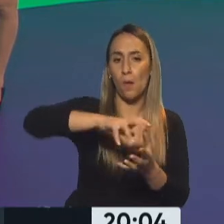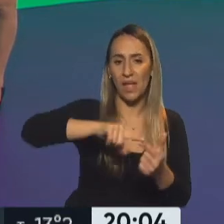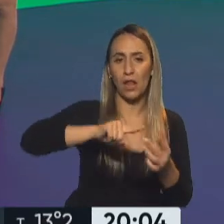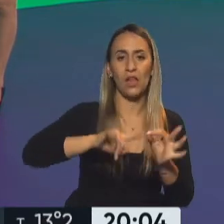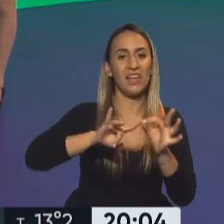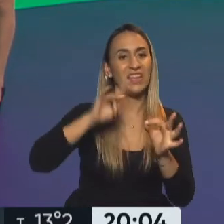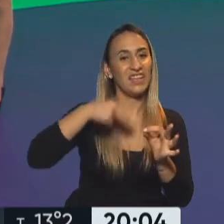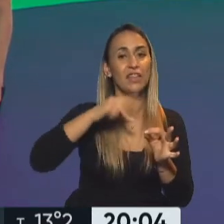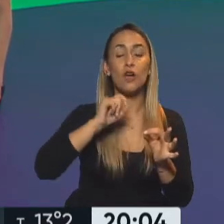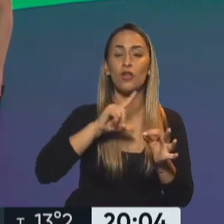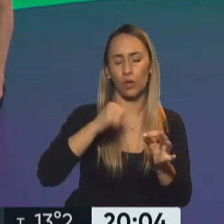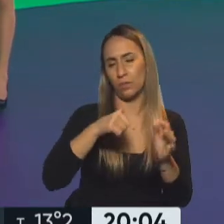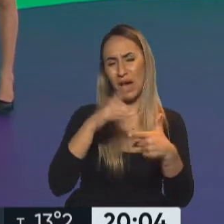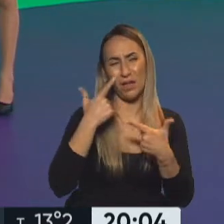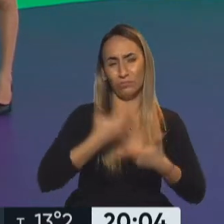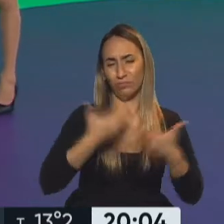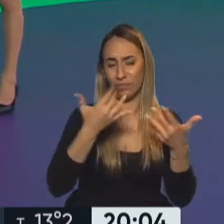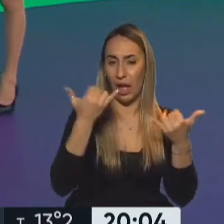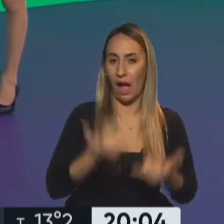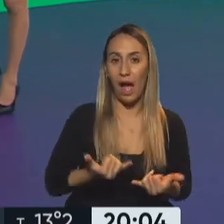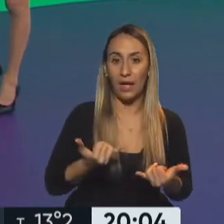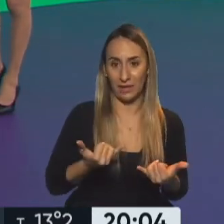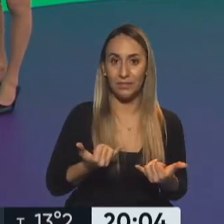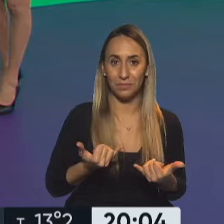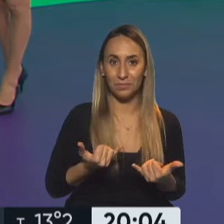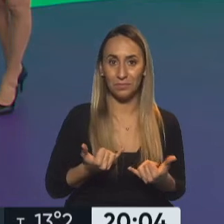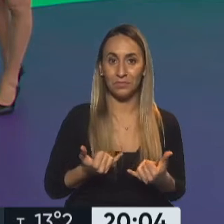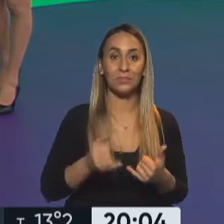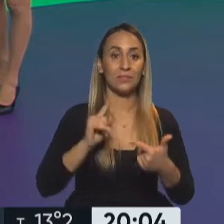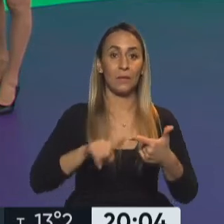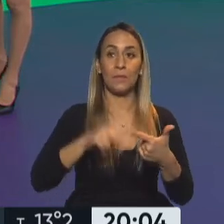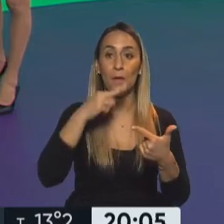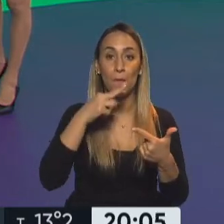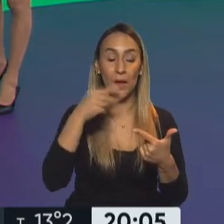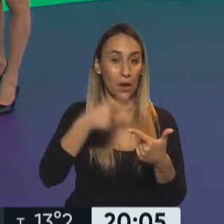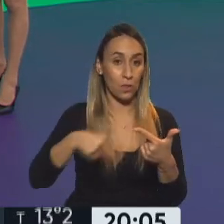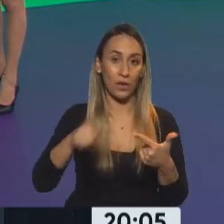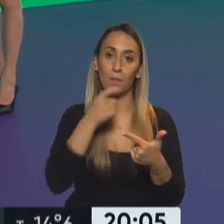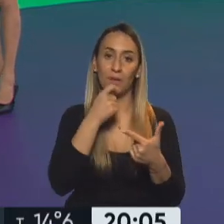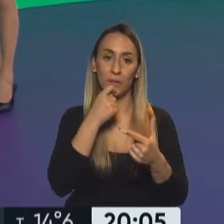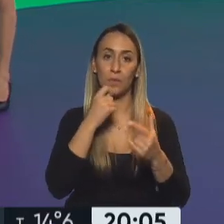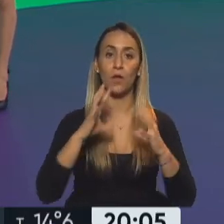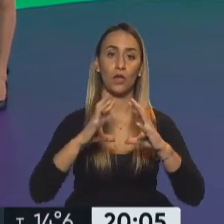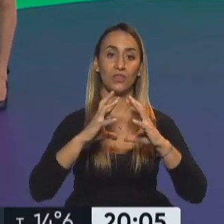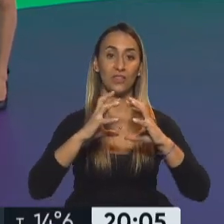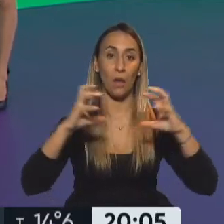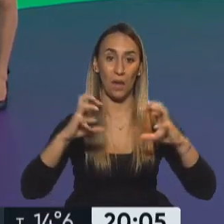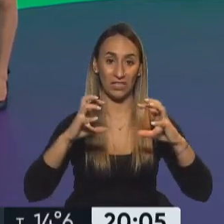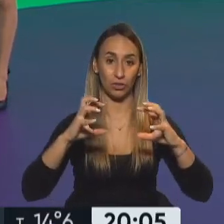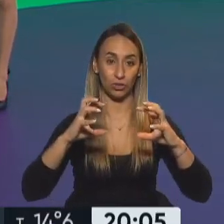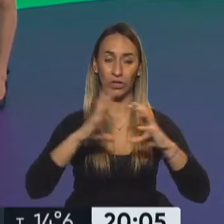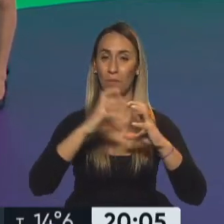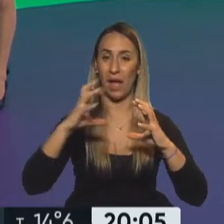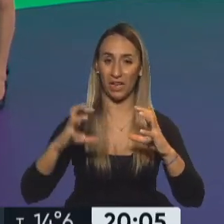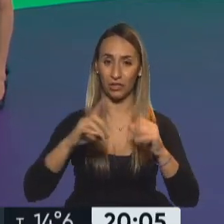más destacadas o las más cercanas en este momento. Verduras de invierno tenemos que hablar, por ejemplo, del zapallo banco,